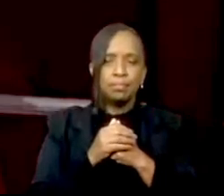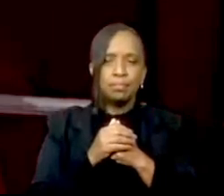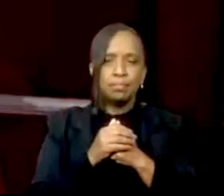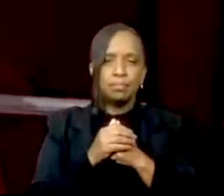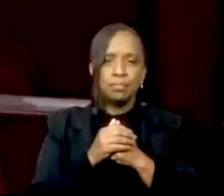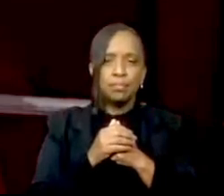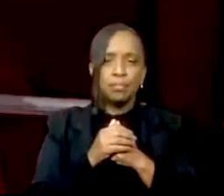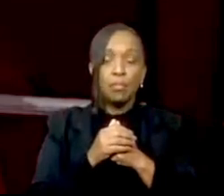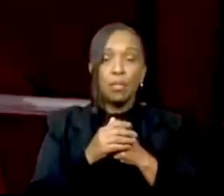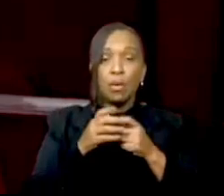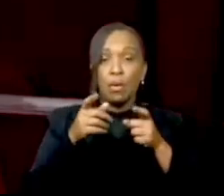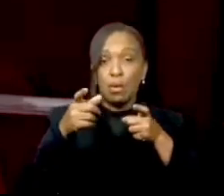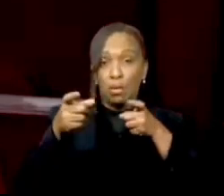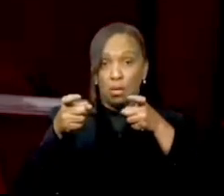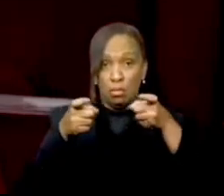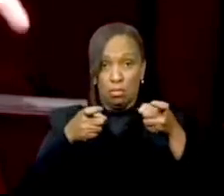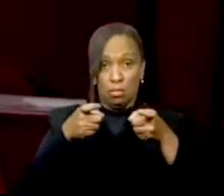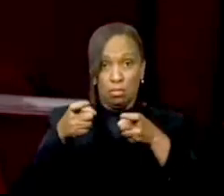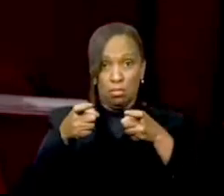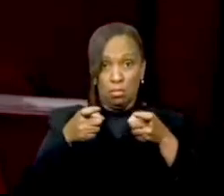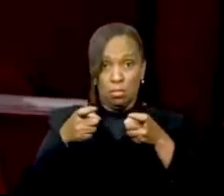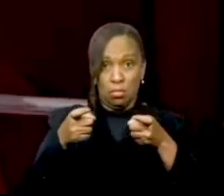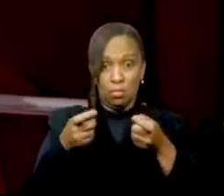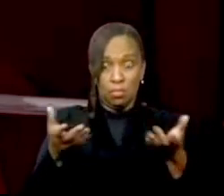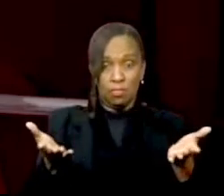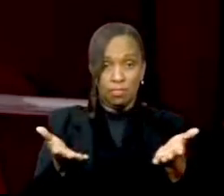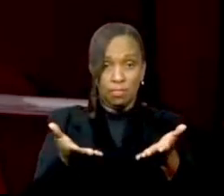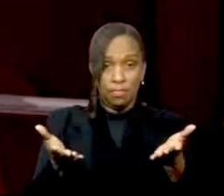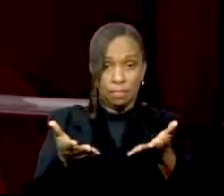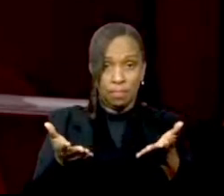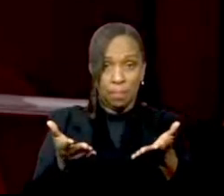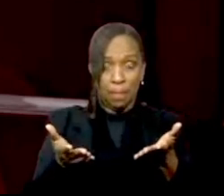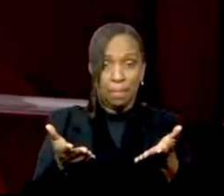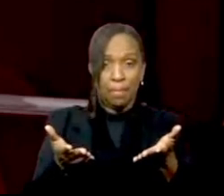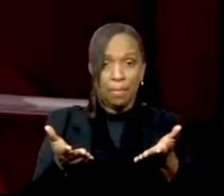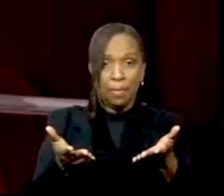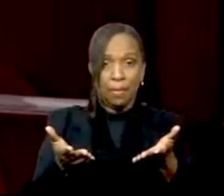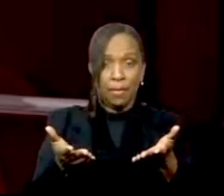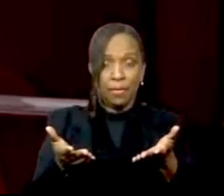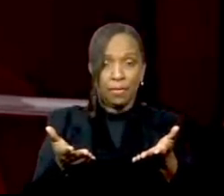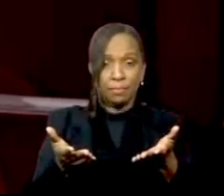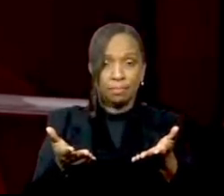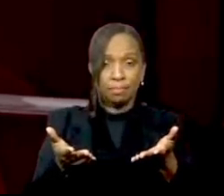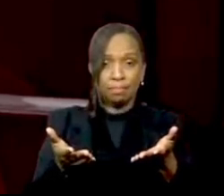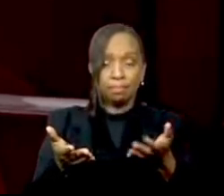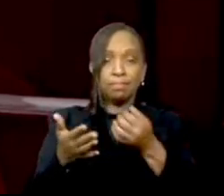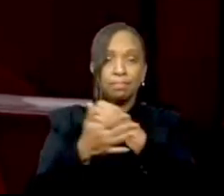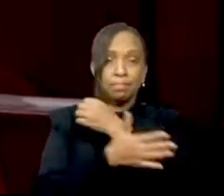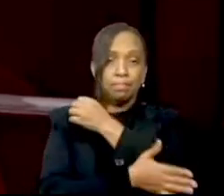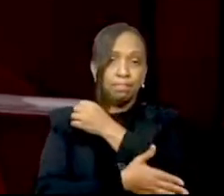país le estamos añadiendo a ese